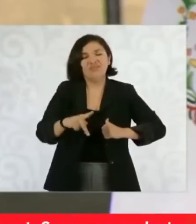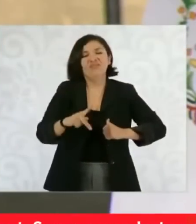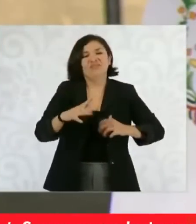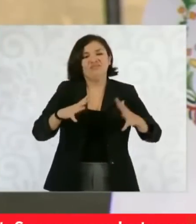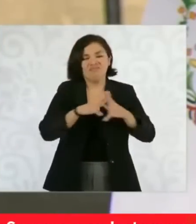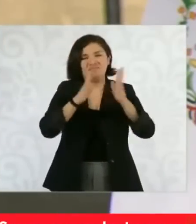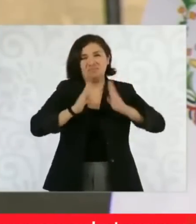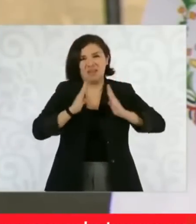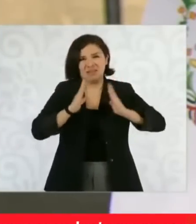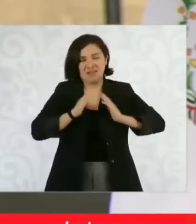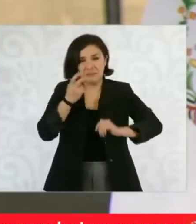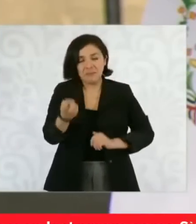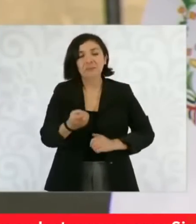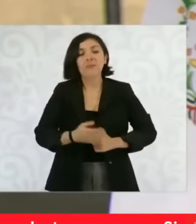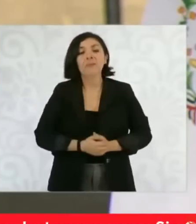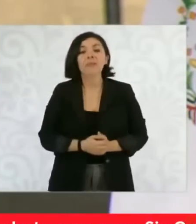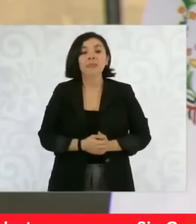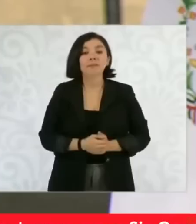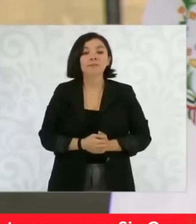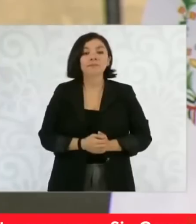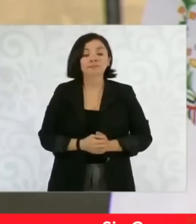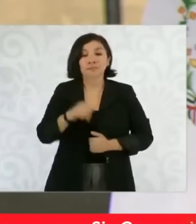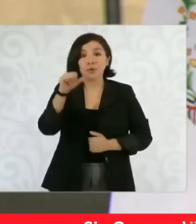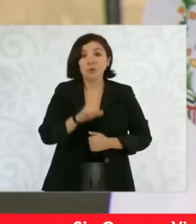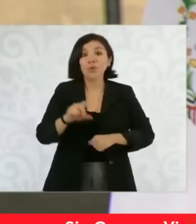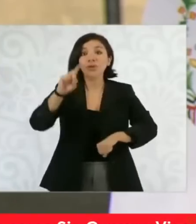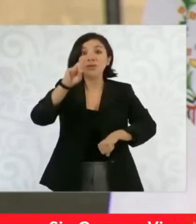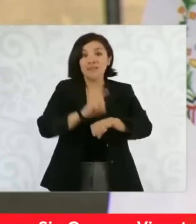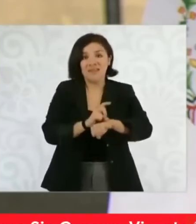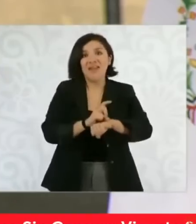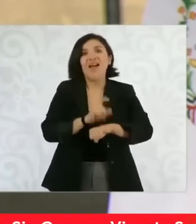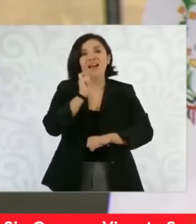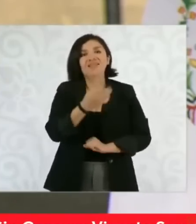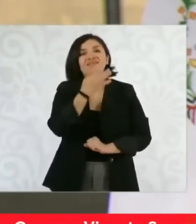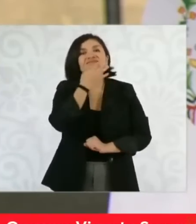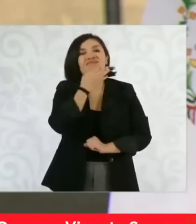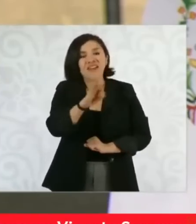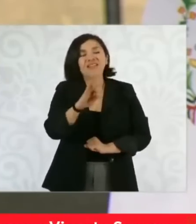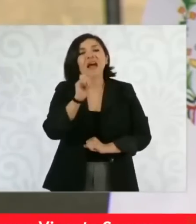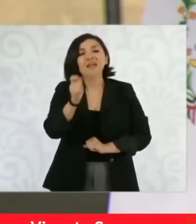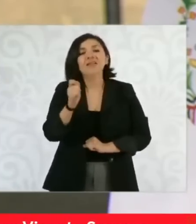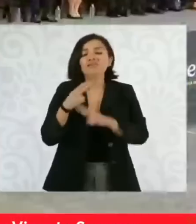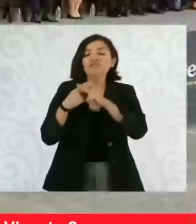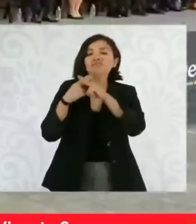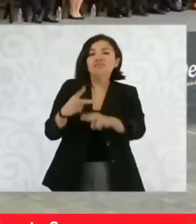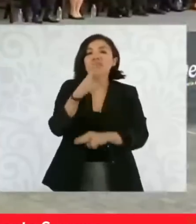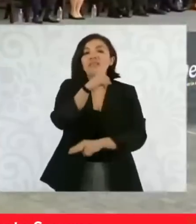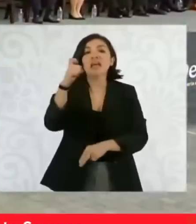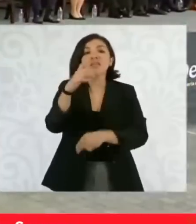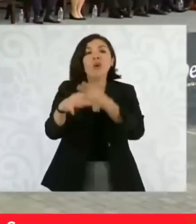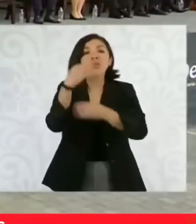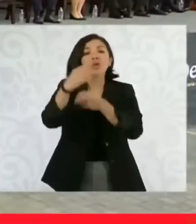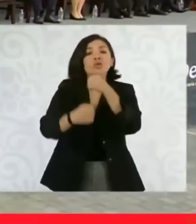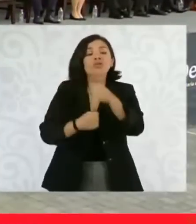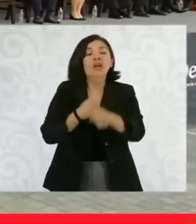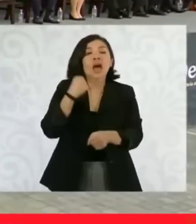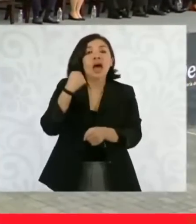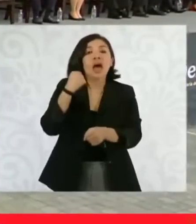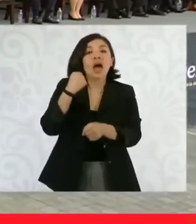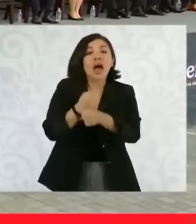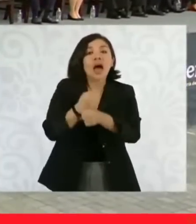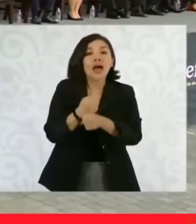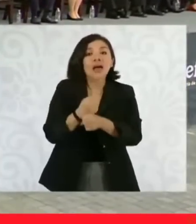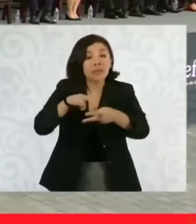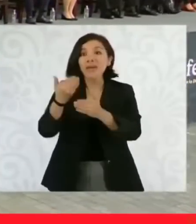Fuerzas Armadas. En el marco de la celebración del 114 aniversario del inicio de